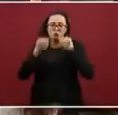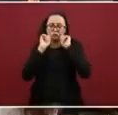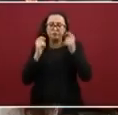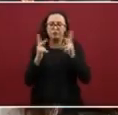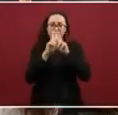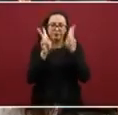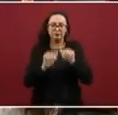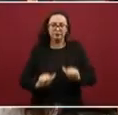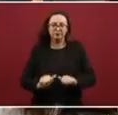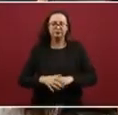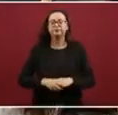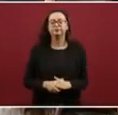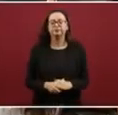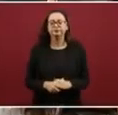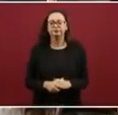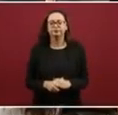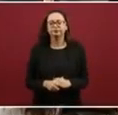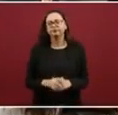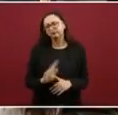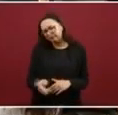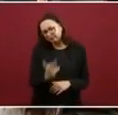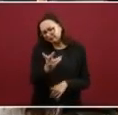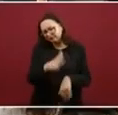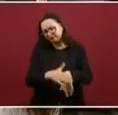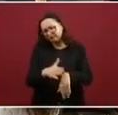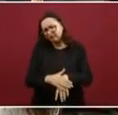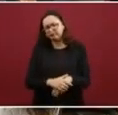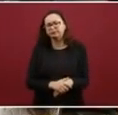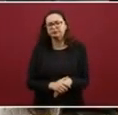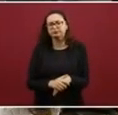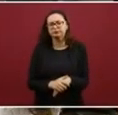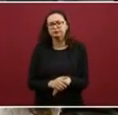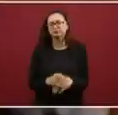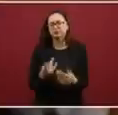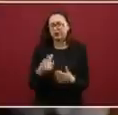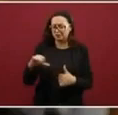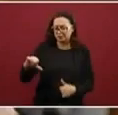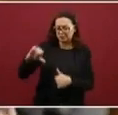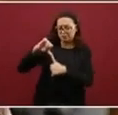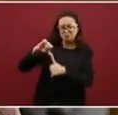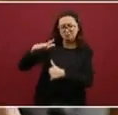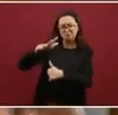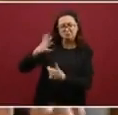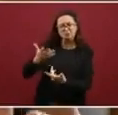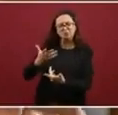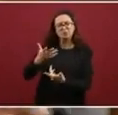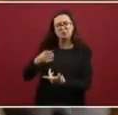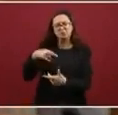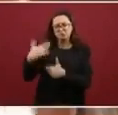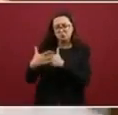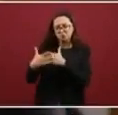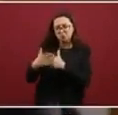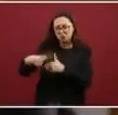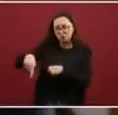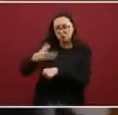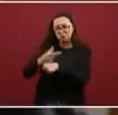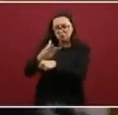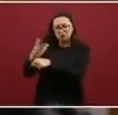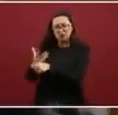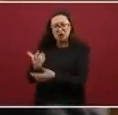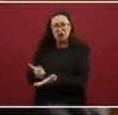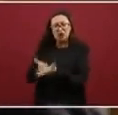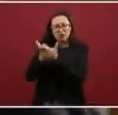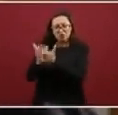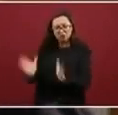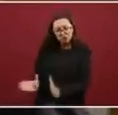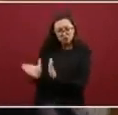Finalmente, señor canciller, entonces para Centroamérica su visión, como la del señor presidente, sería aplicar un plan Marshall para la reconstrucción de Hemos aquella región?